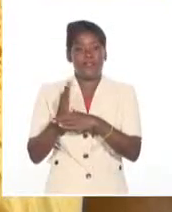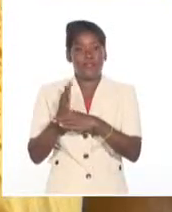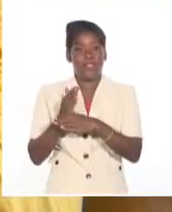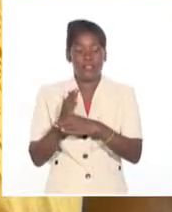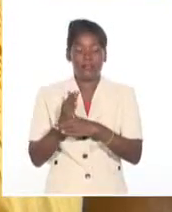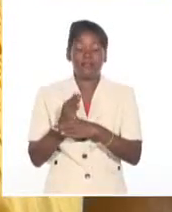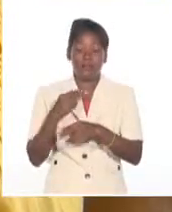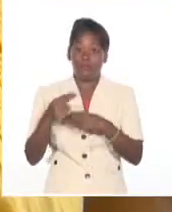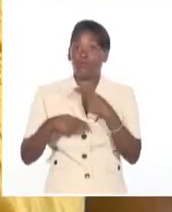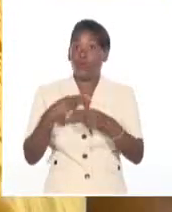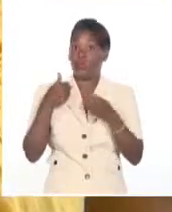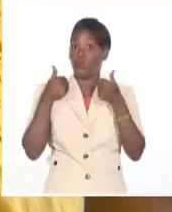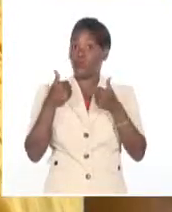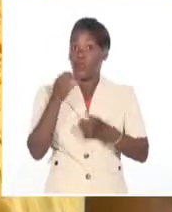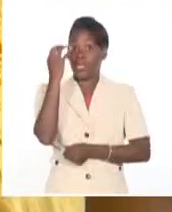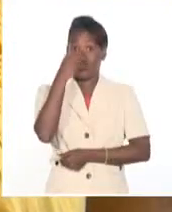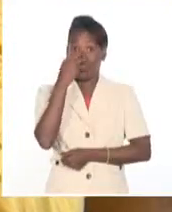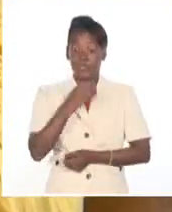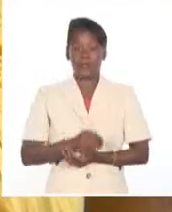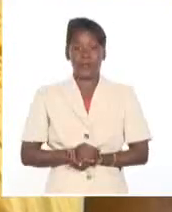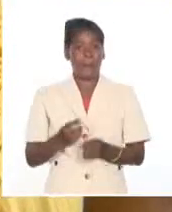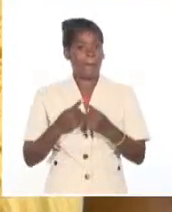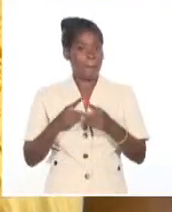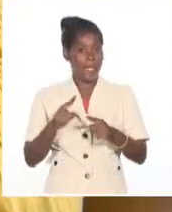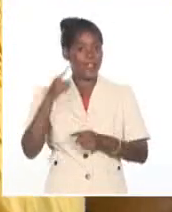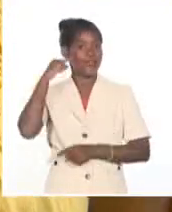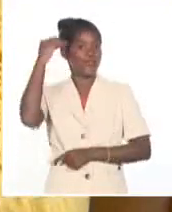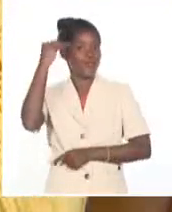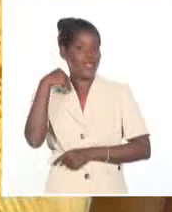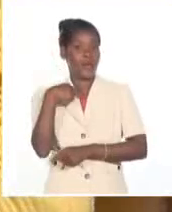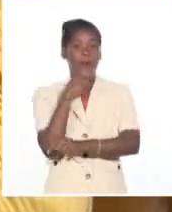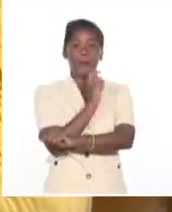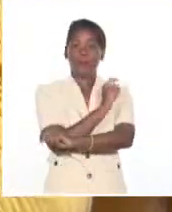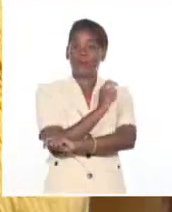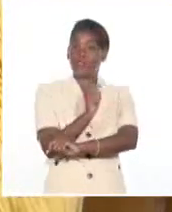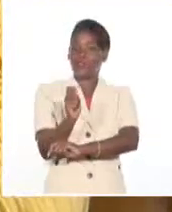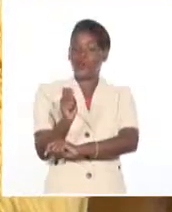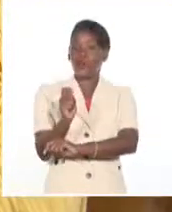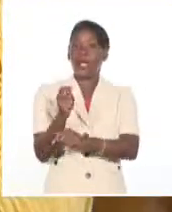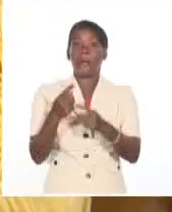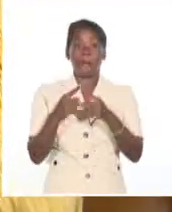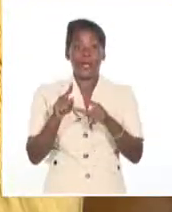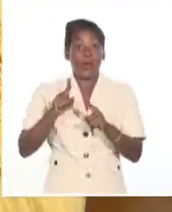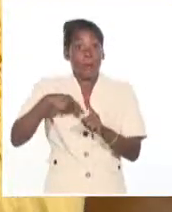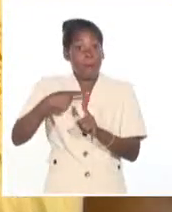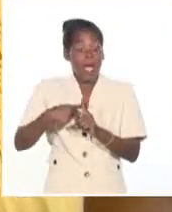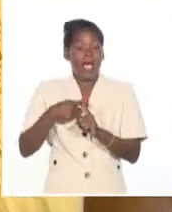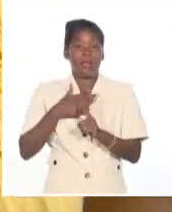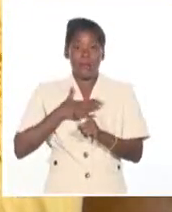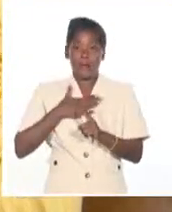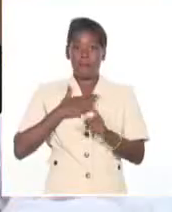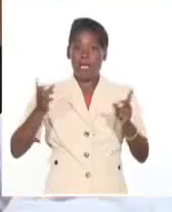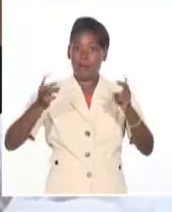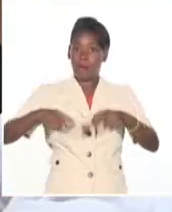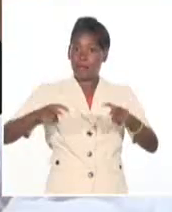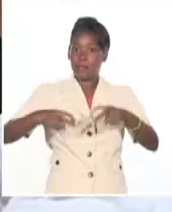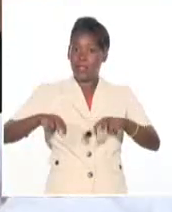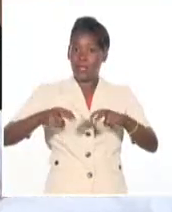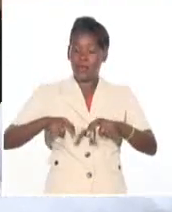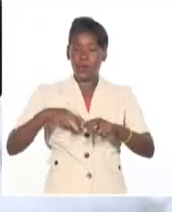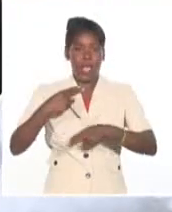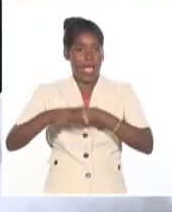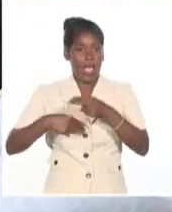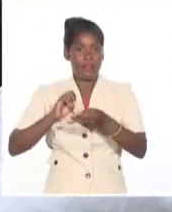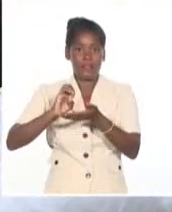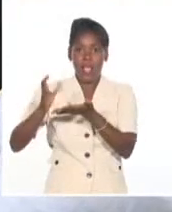otras. Además, se ha empeñado como profesora e investigadora de la historia del circo en Cuba y el mundo. Sus libros constituyen material